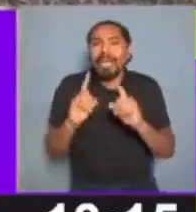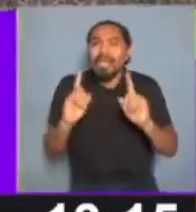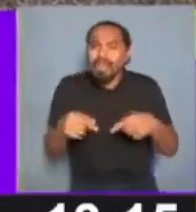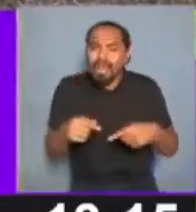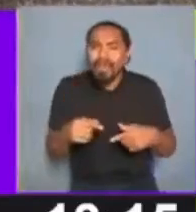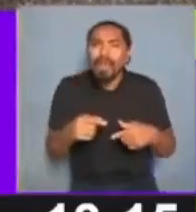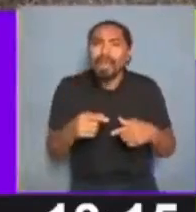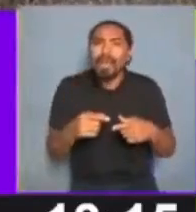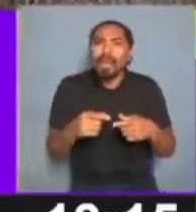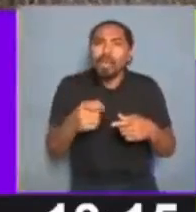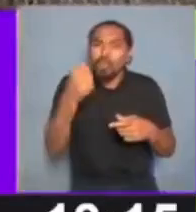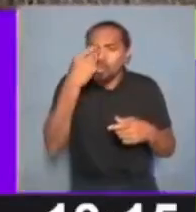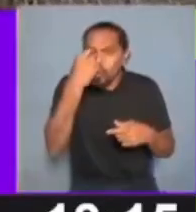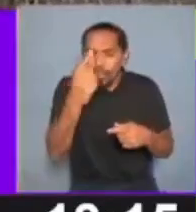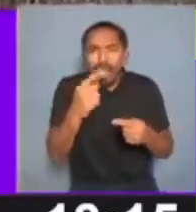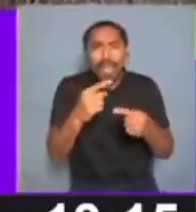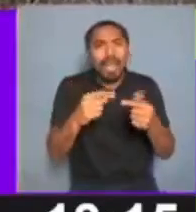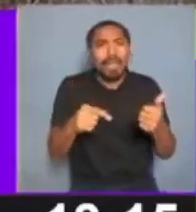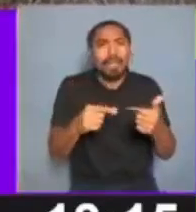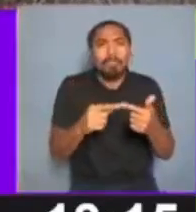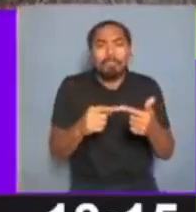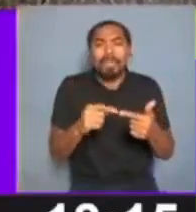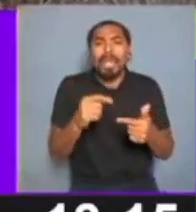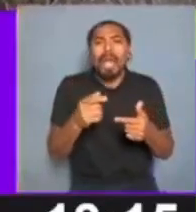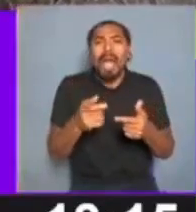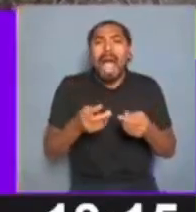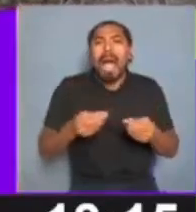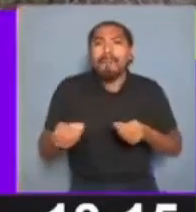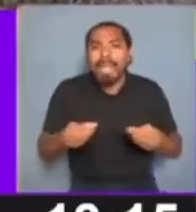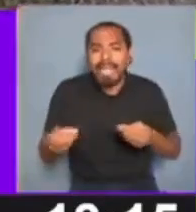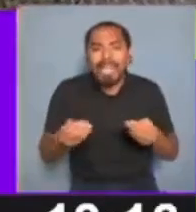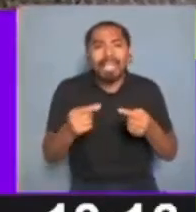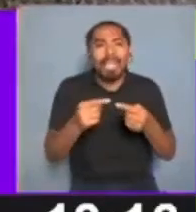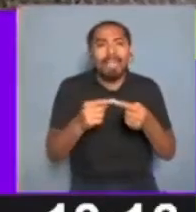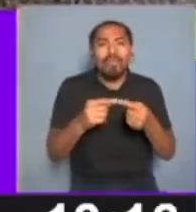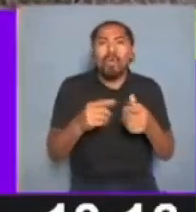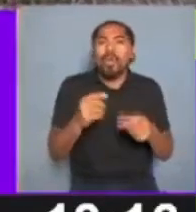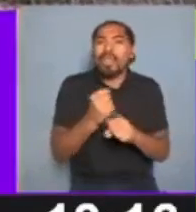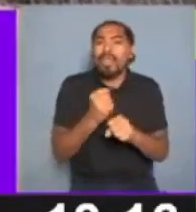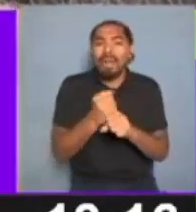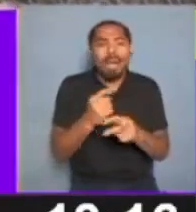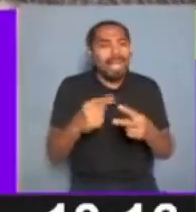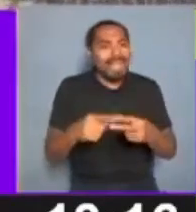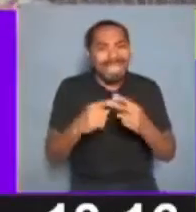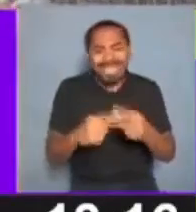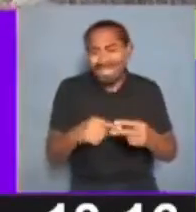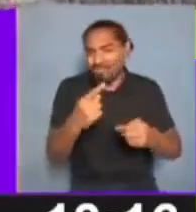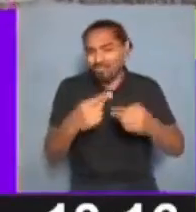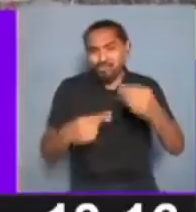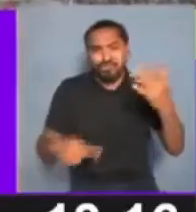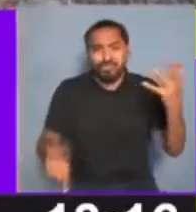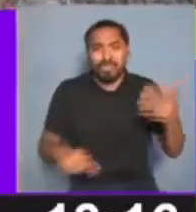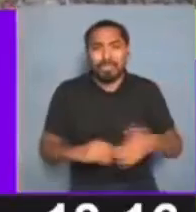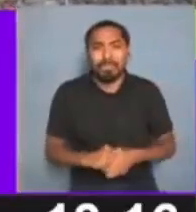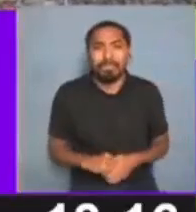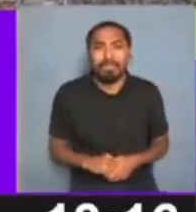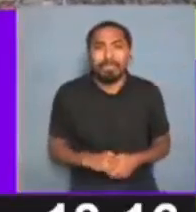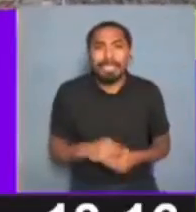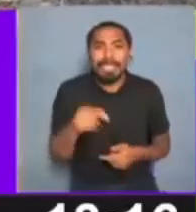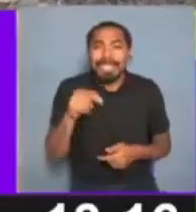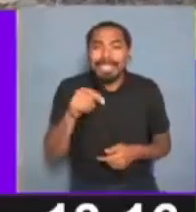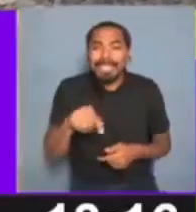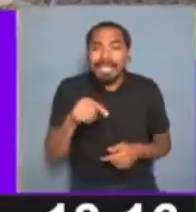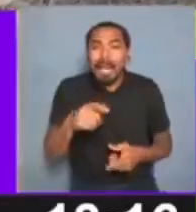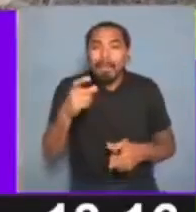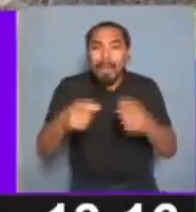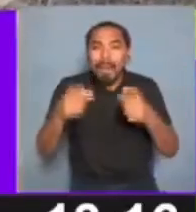parte administrativa, en la parte de los talleres. Sí. Y bueno, allí es donde tienen que impactar esta